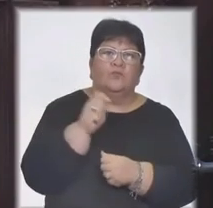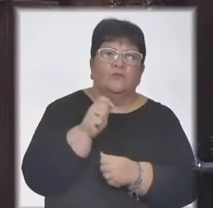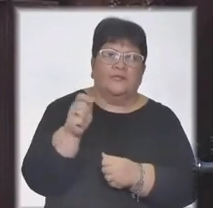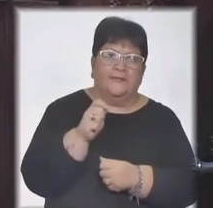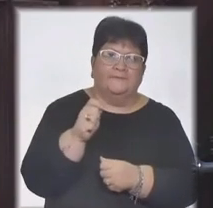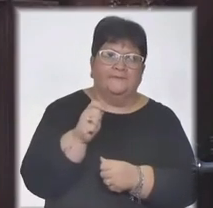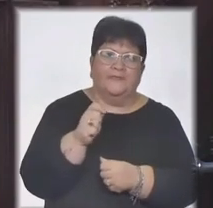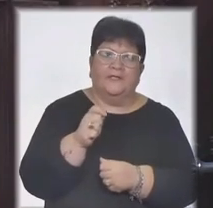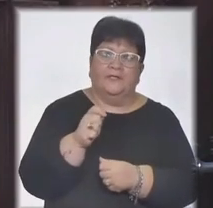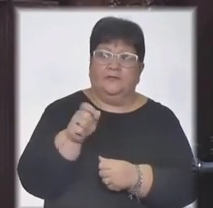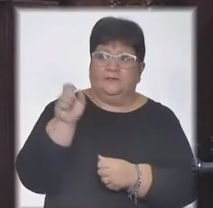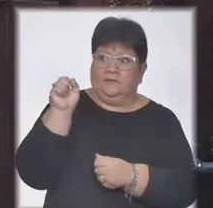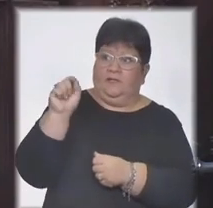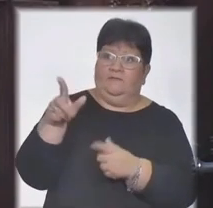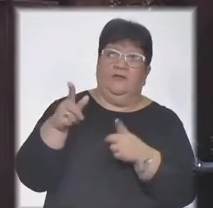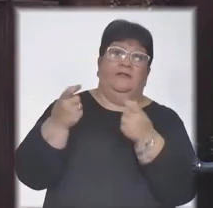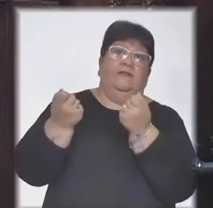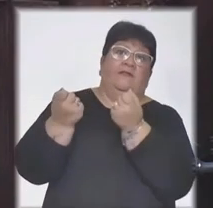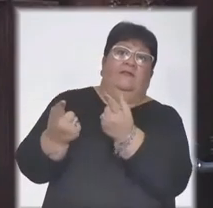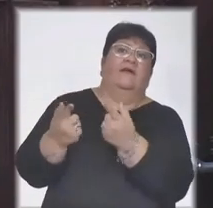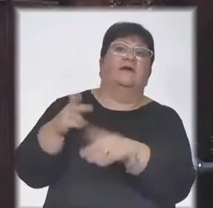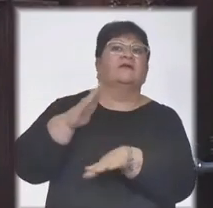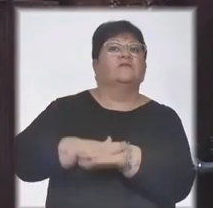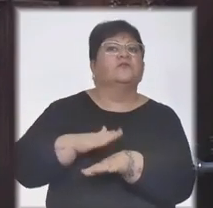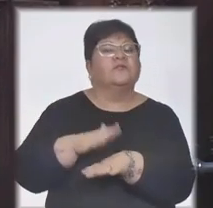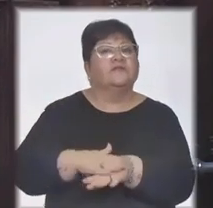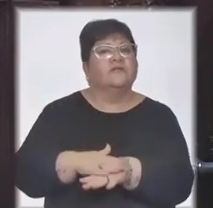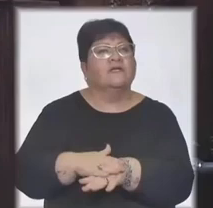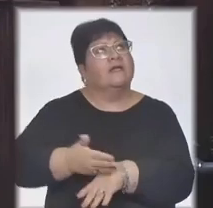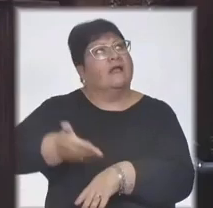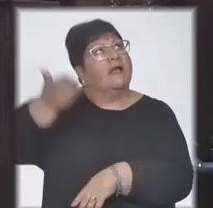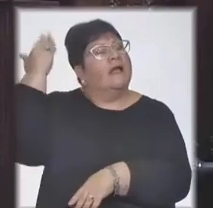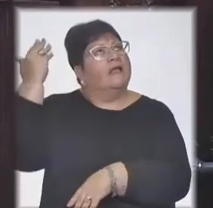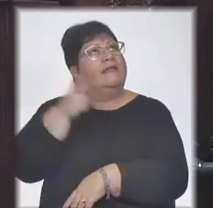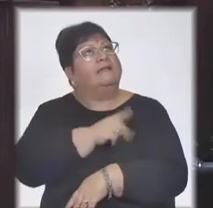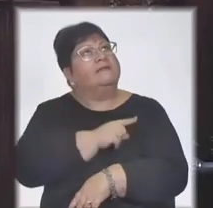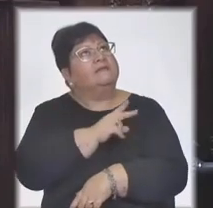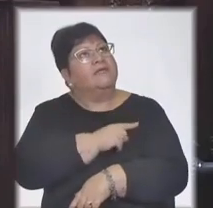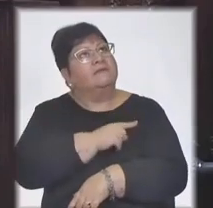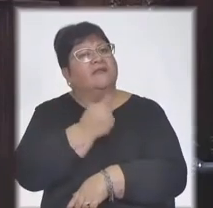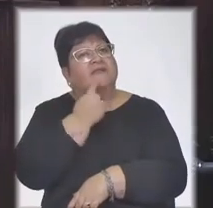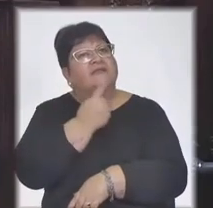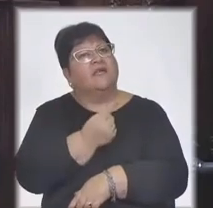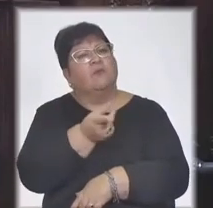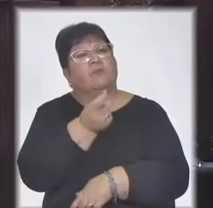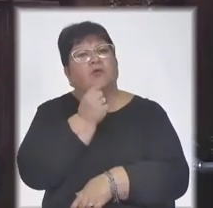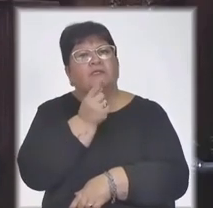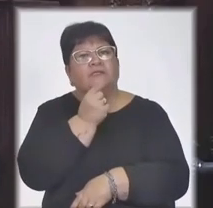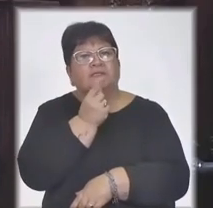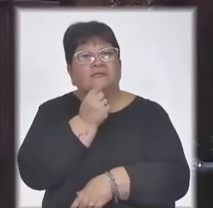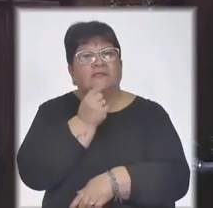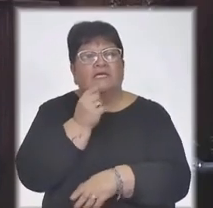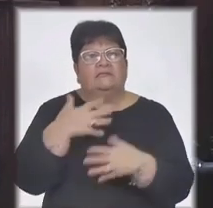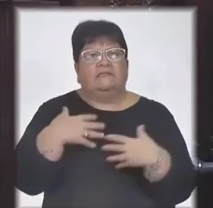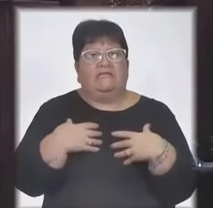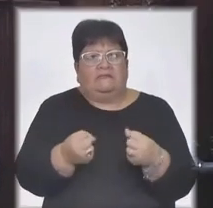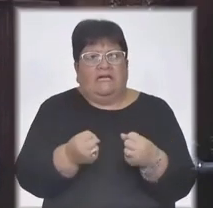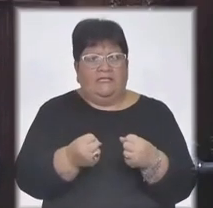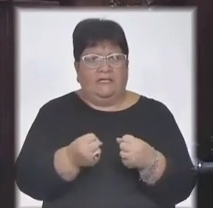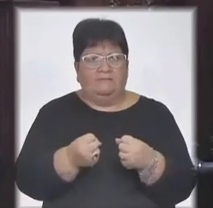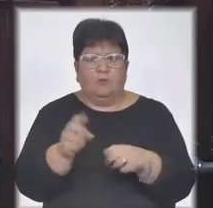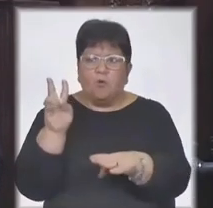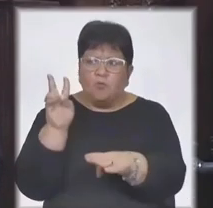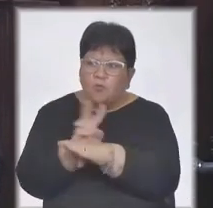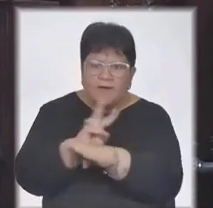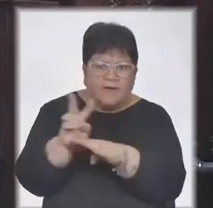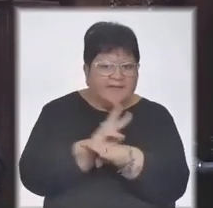se debe dar competencia, en aquel momento discutíamos, a la policía sanitaria. Y allí presentamos un proyecto